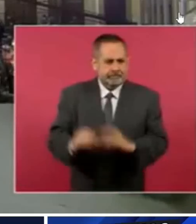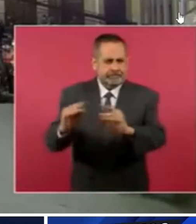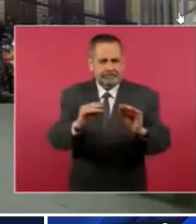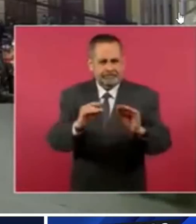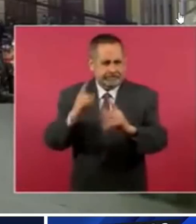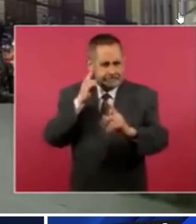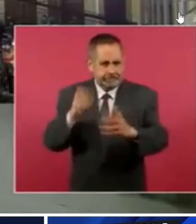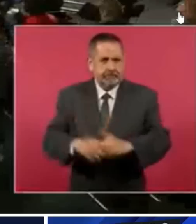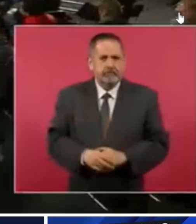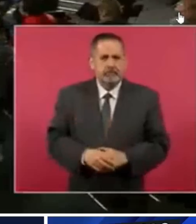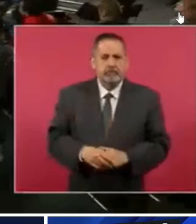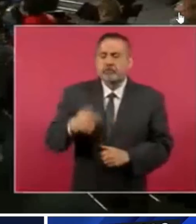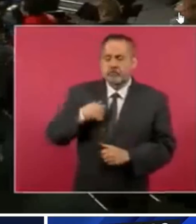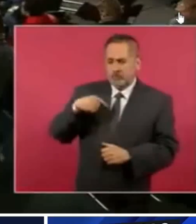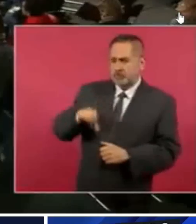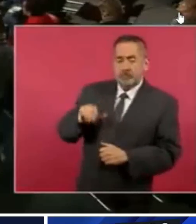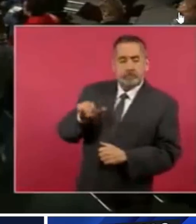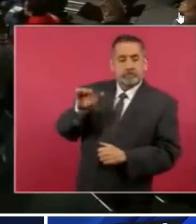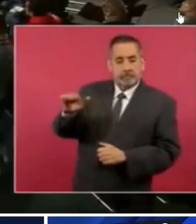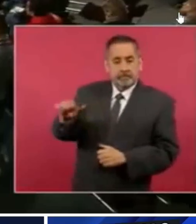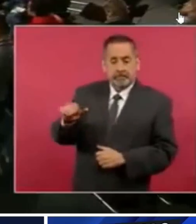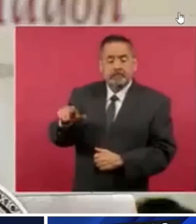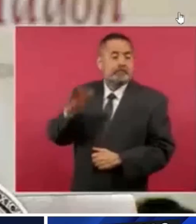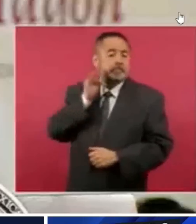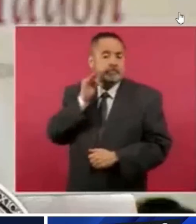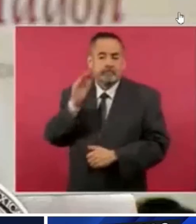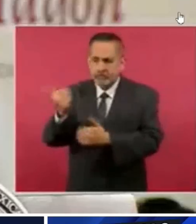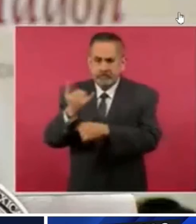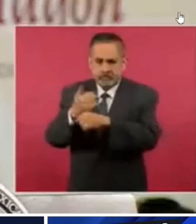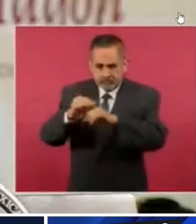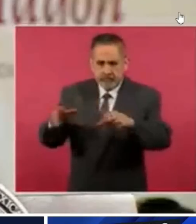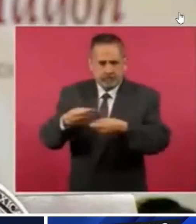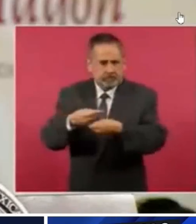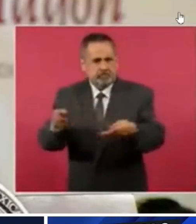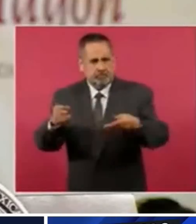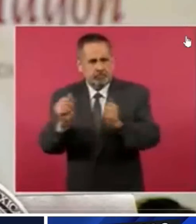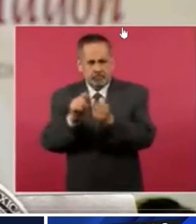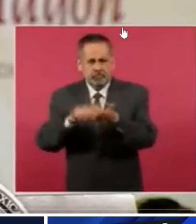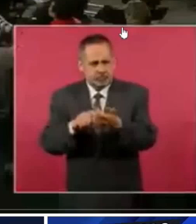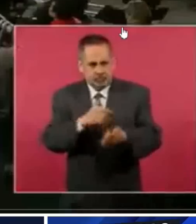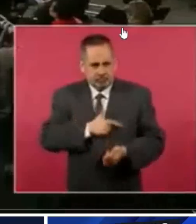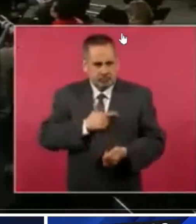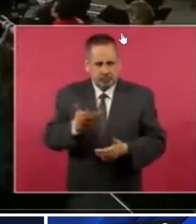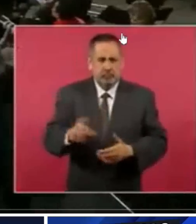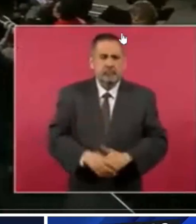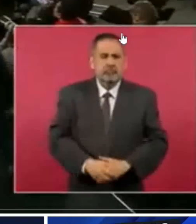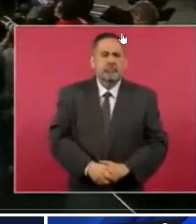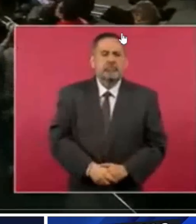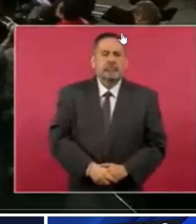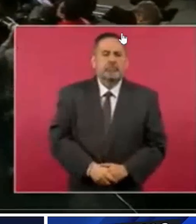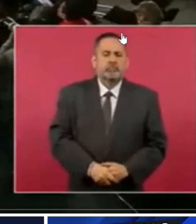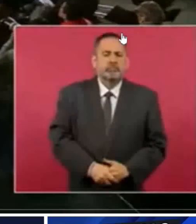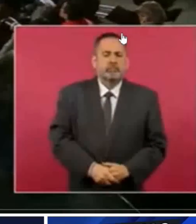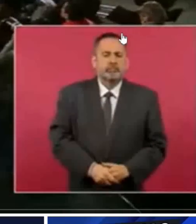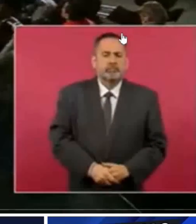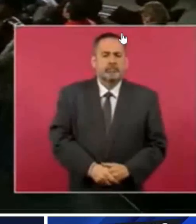Yo hoy mismo le estoy pidiendo a la Fiscalía del Estado que pueda emitir la información correspondiente y que la pueda dar a conocer con todo gusto. Con todo gusto, sí.